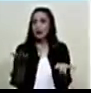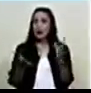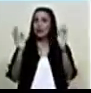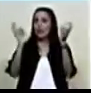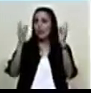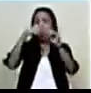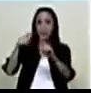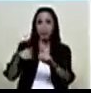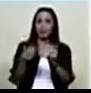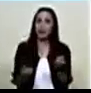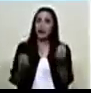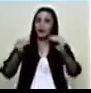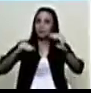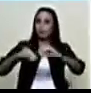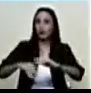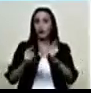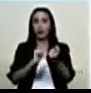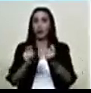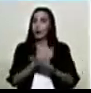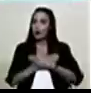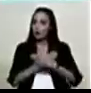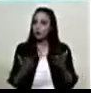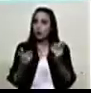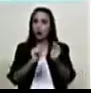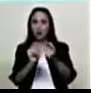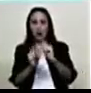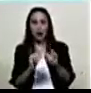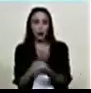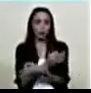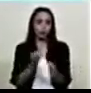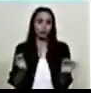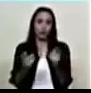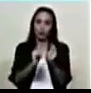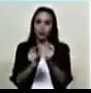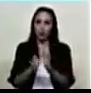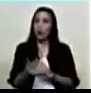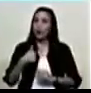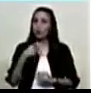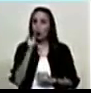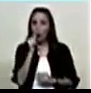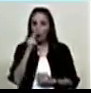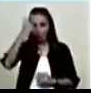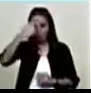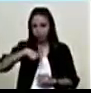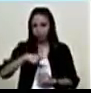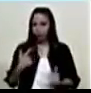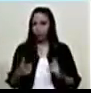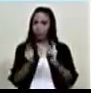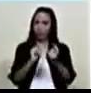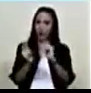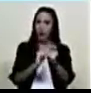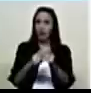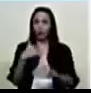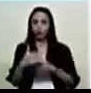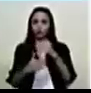hablarlo. Las puertas del diálogo están abiertas, siempre, siempre, porque soy un hombre de diálogo, soy un